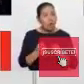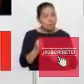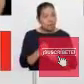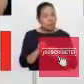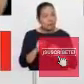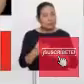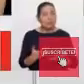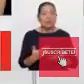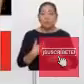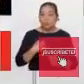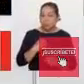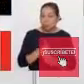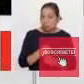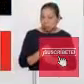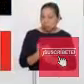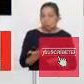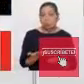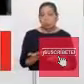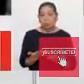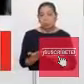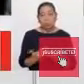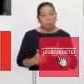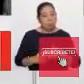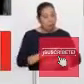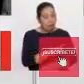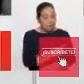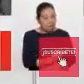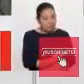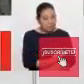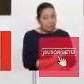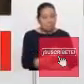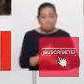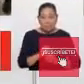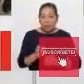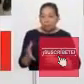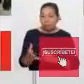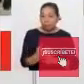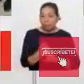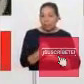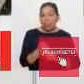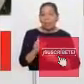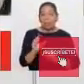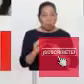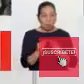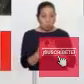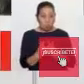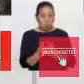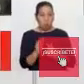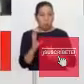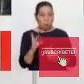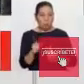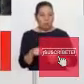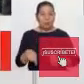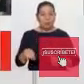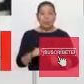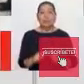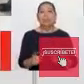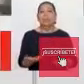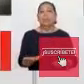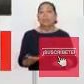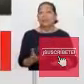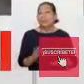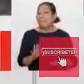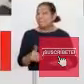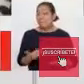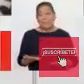hacer nuestro trabajo, estamos haciendo el máximo de los esfuerzos para poder lograr capturar a esta banda delincuencial que